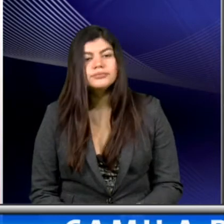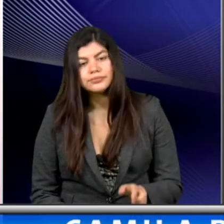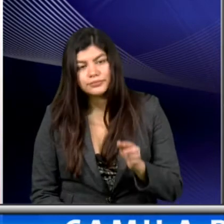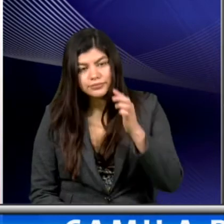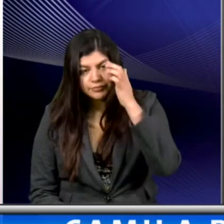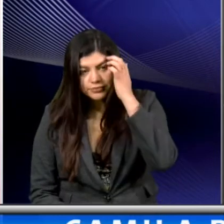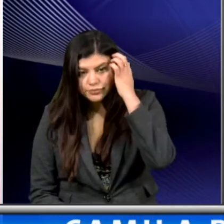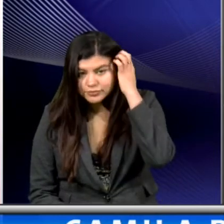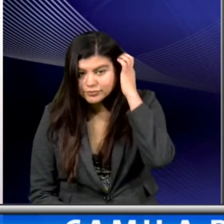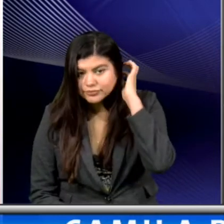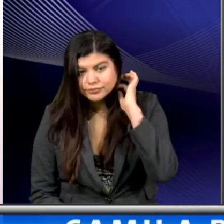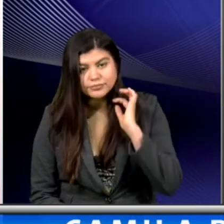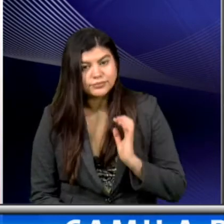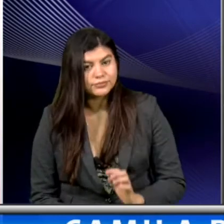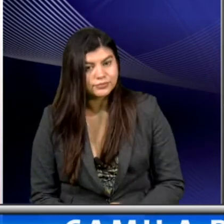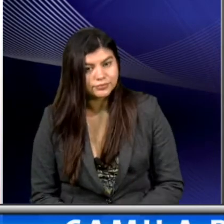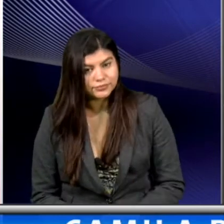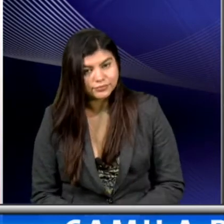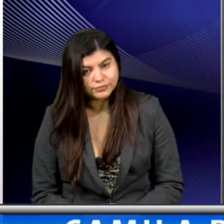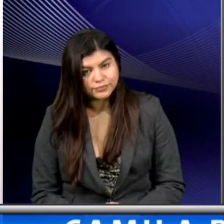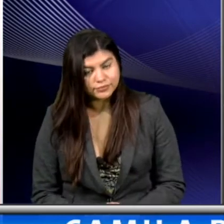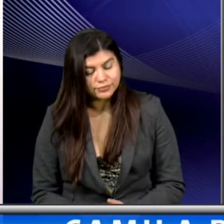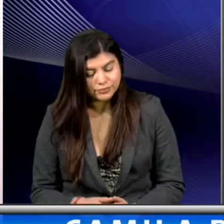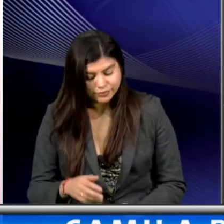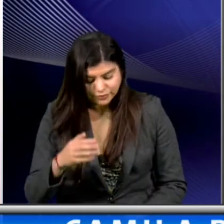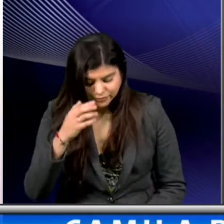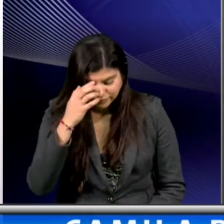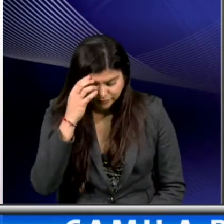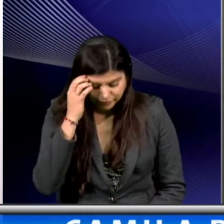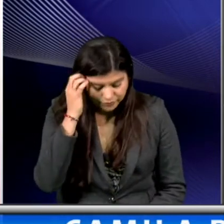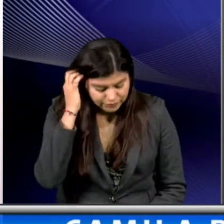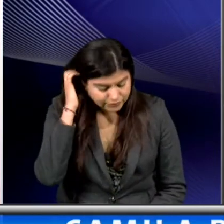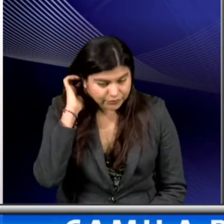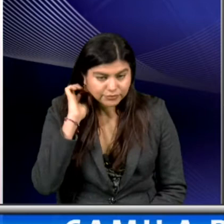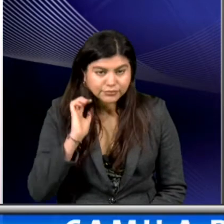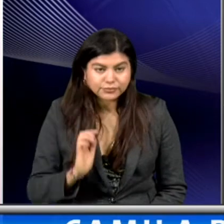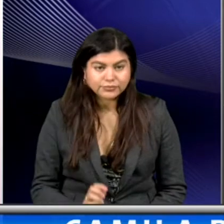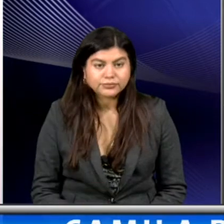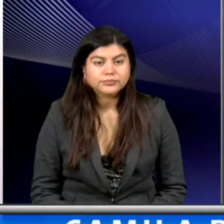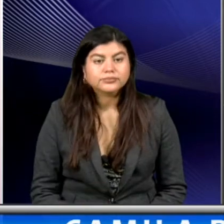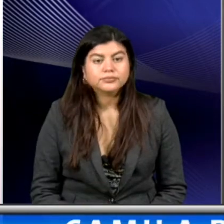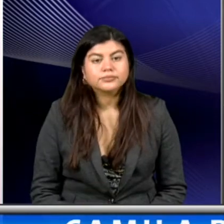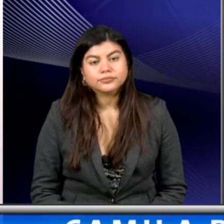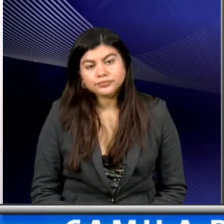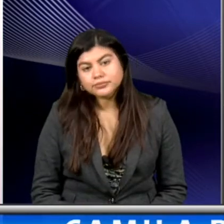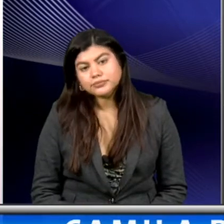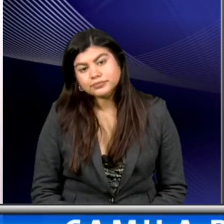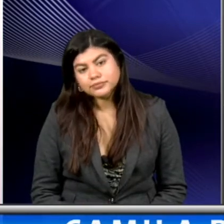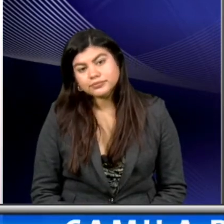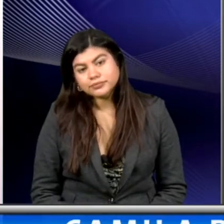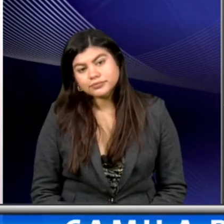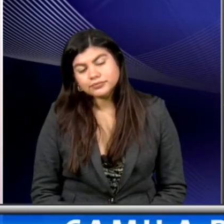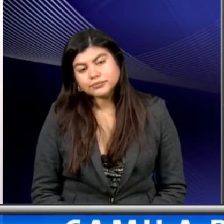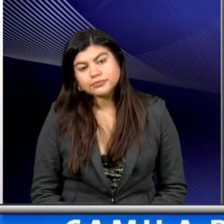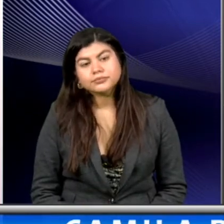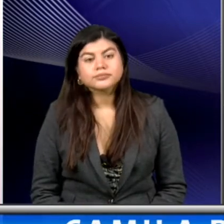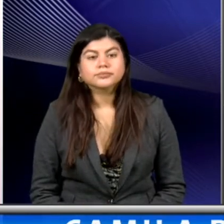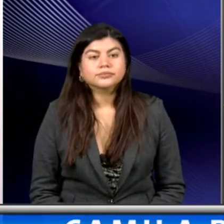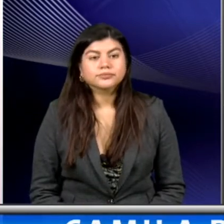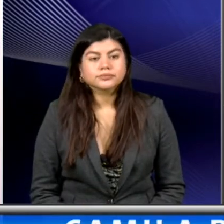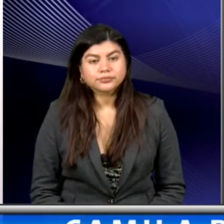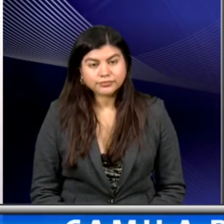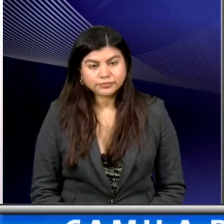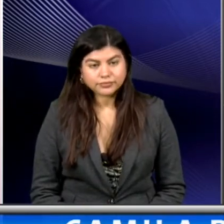tres. Cuando analizamos los efectos del consumo de sustancias, hay que tener a la base la triada del consumo, que le